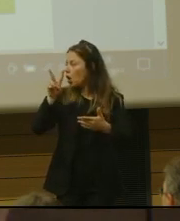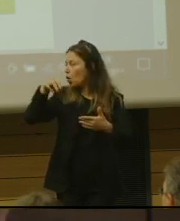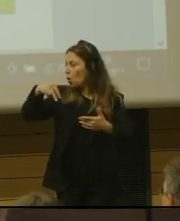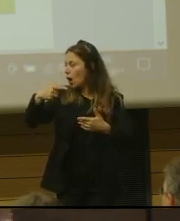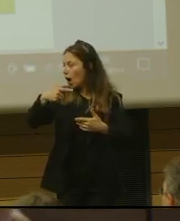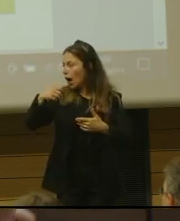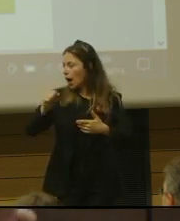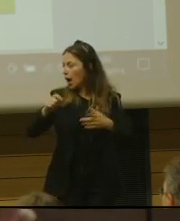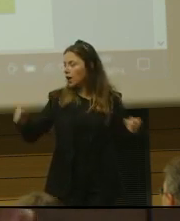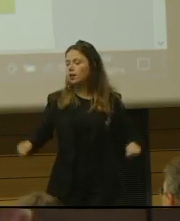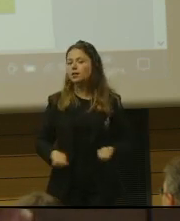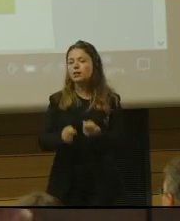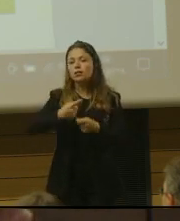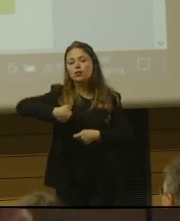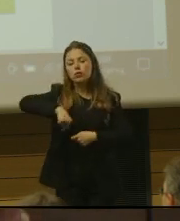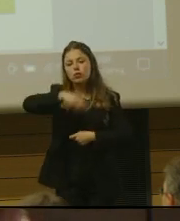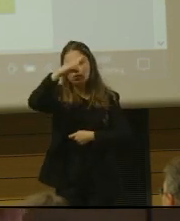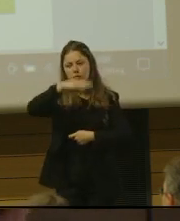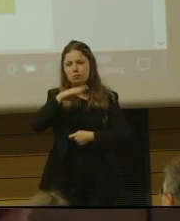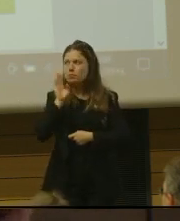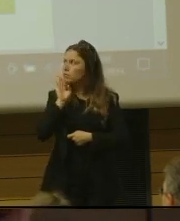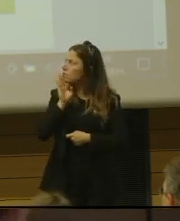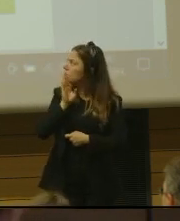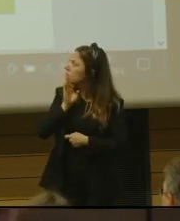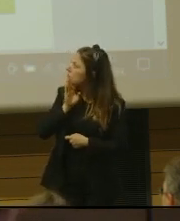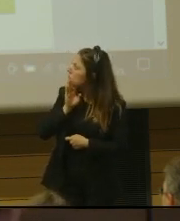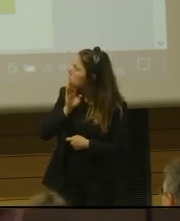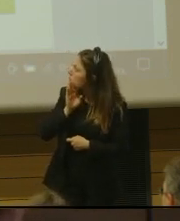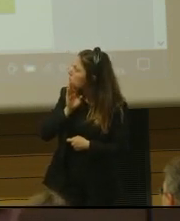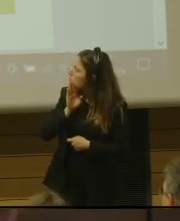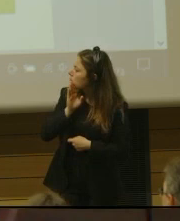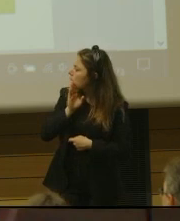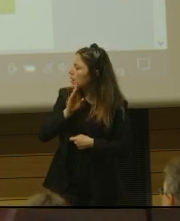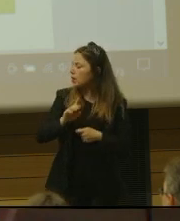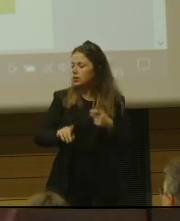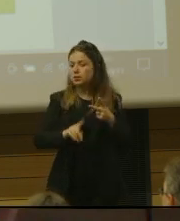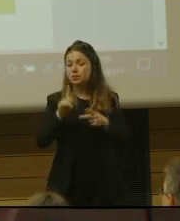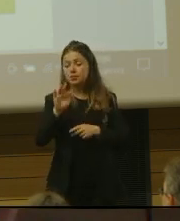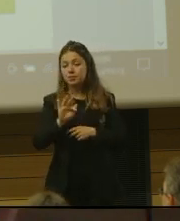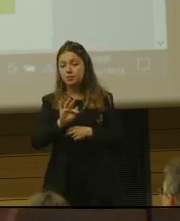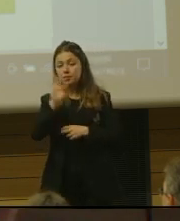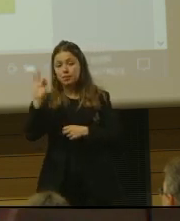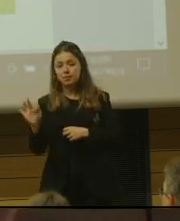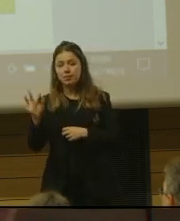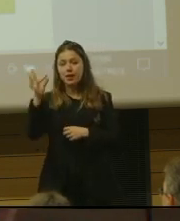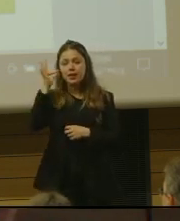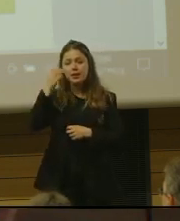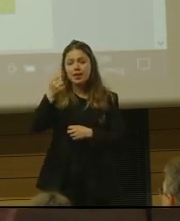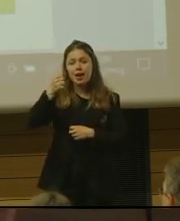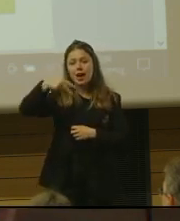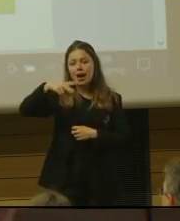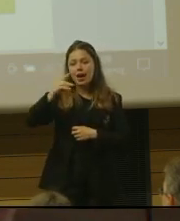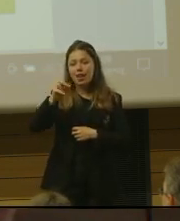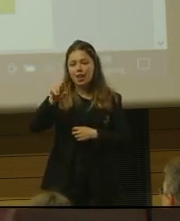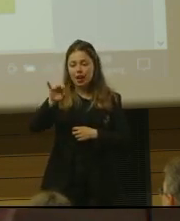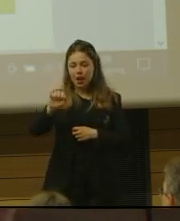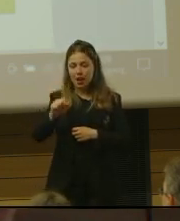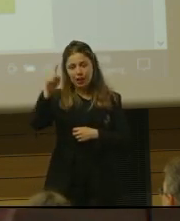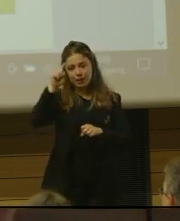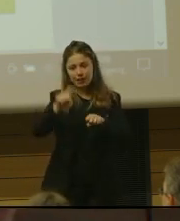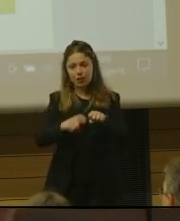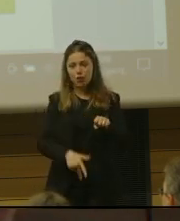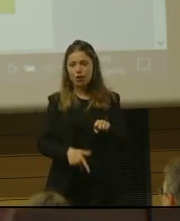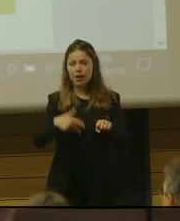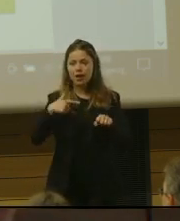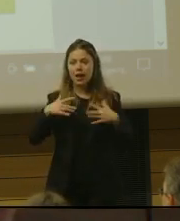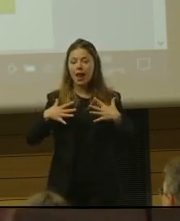la campaña Somos Padres sin Malos Humos. Y ella es Andrea Crotter, que es psicóloga